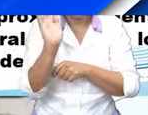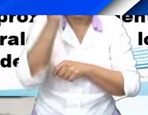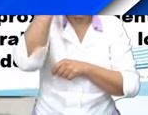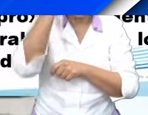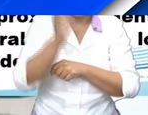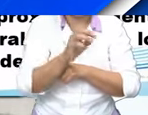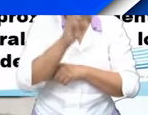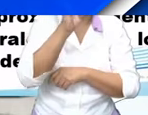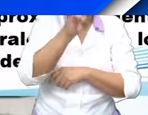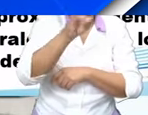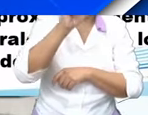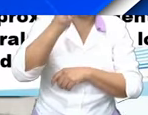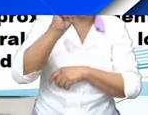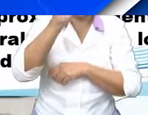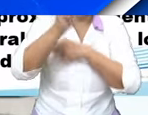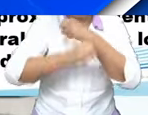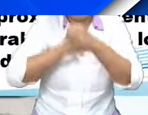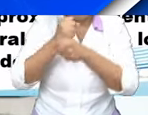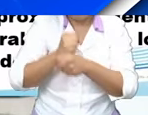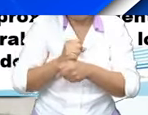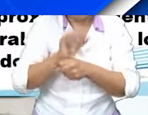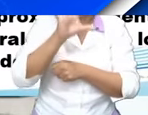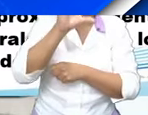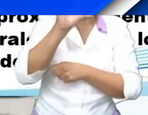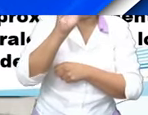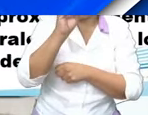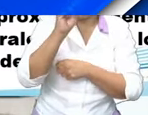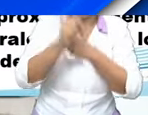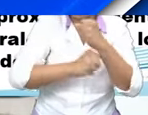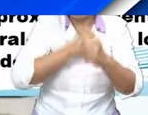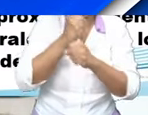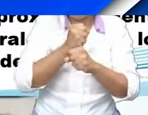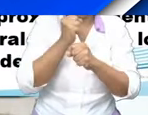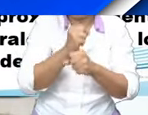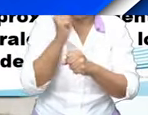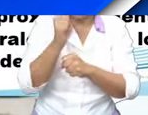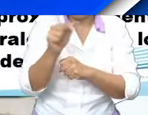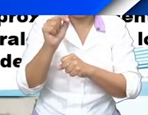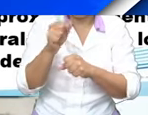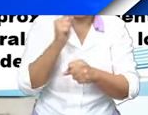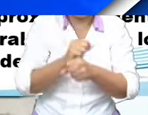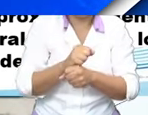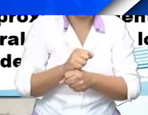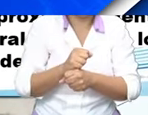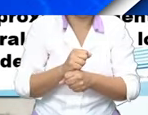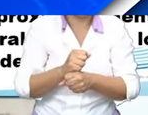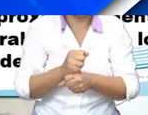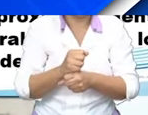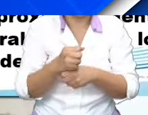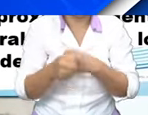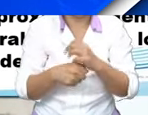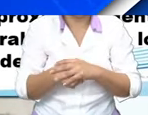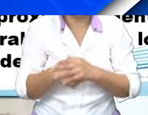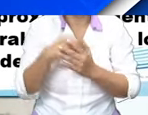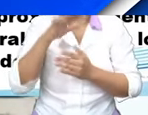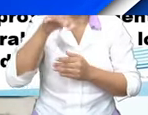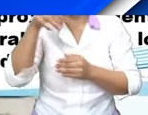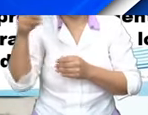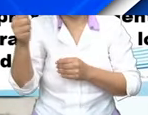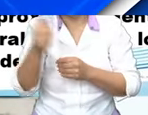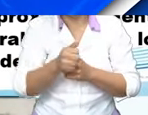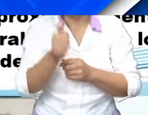entre 31 y 59 años de edad por otro lado